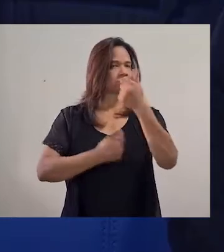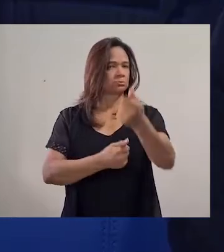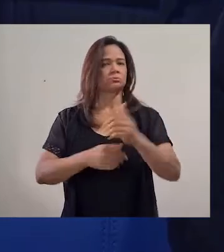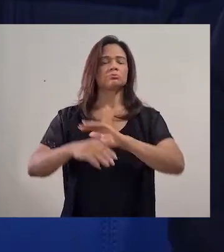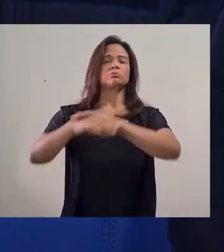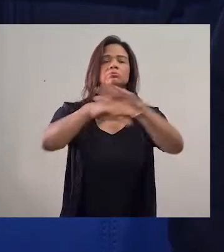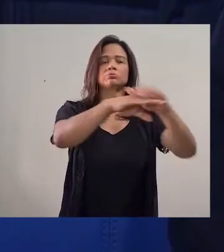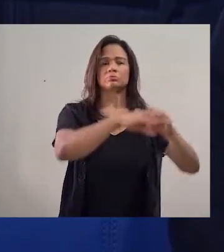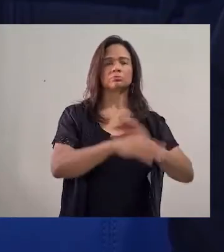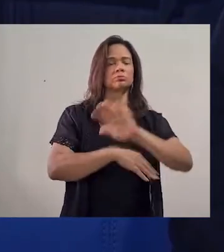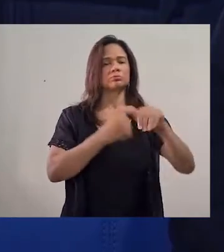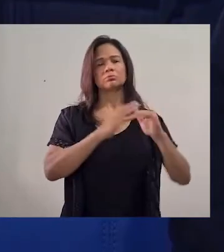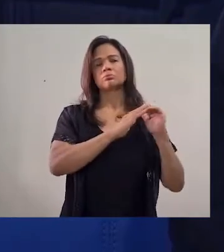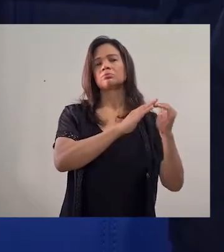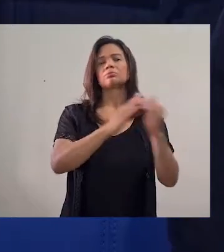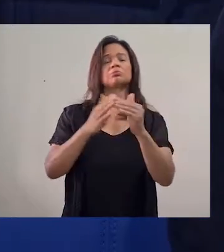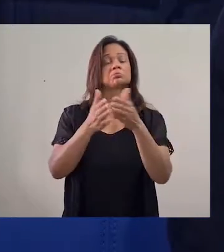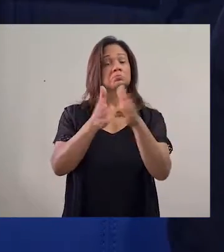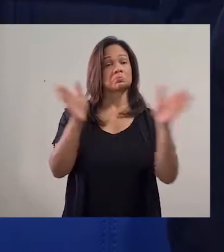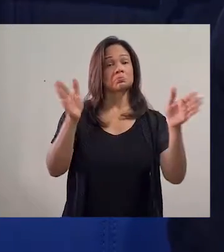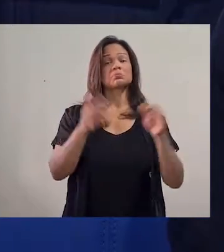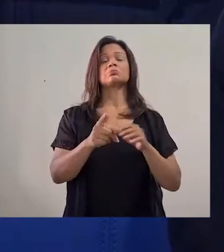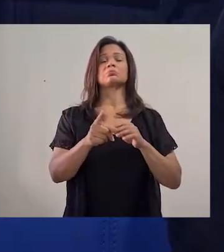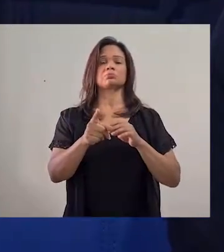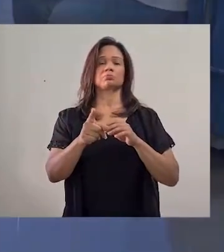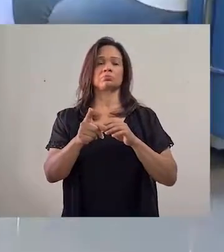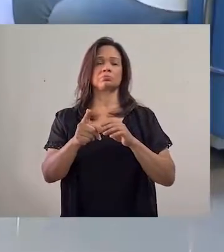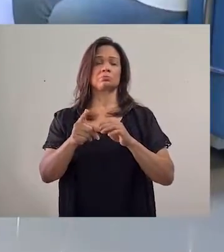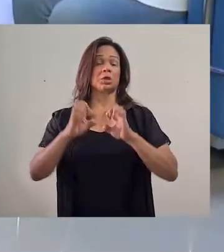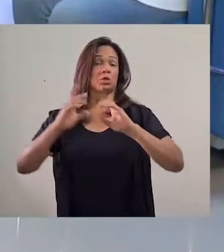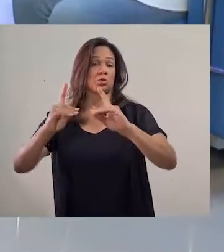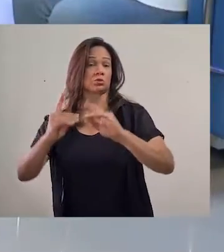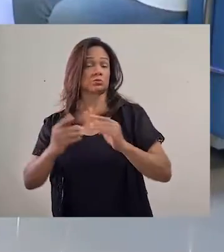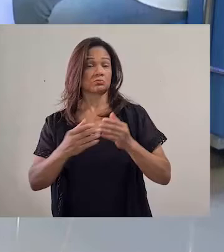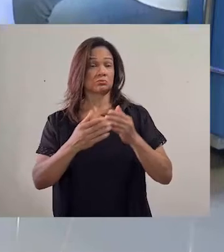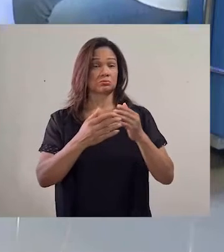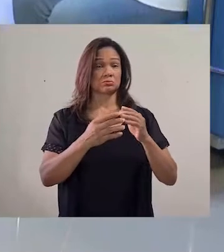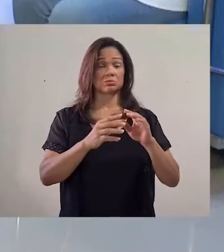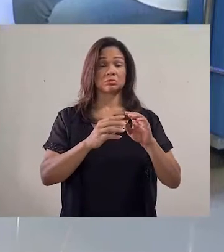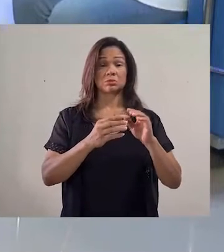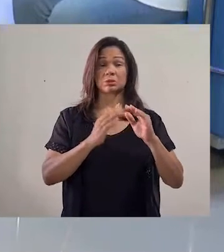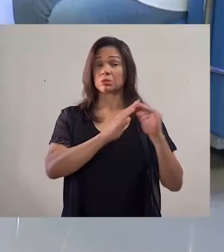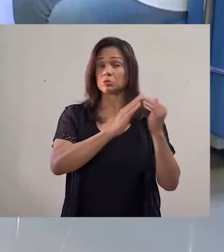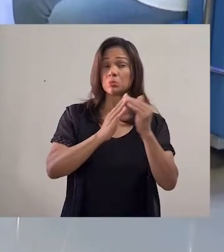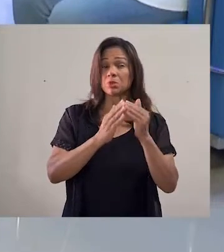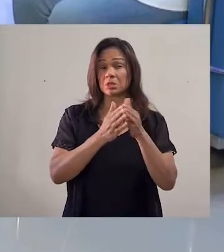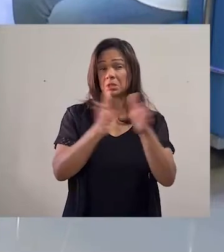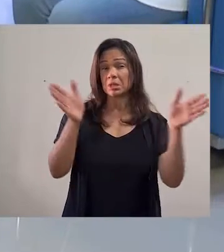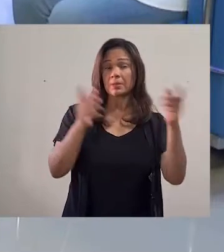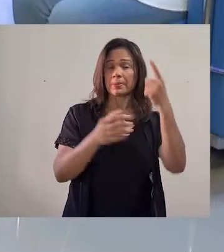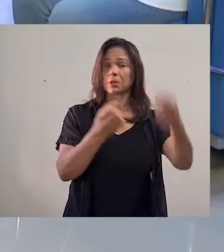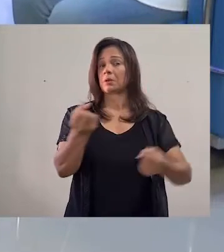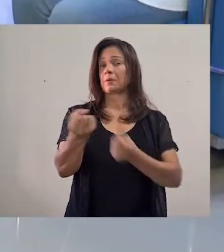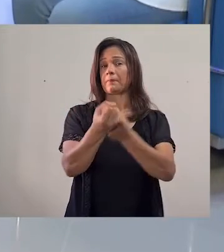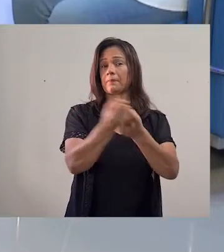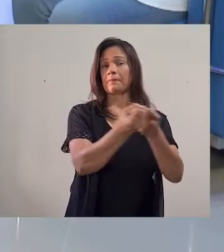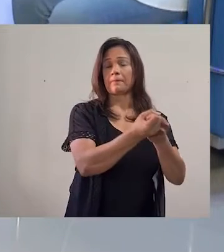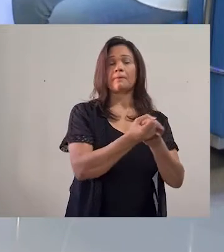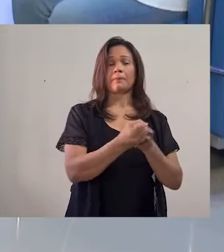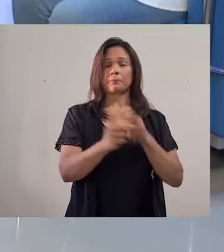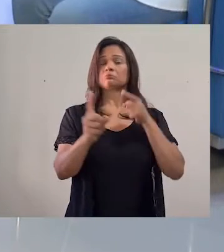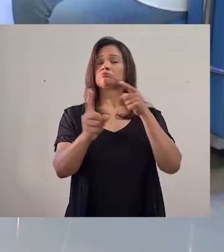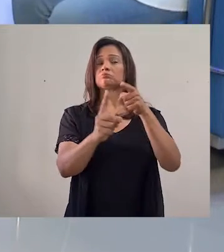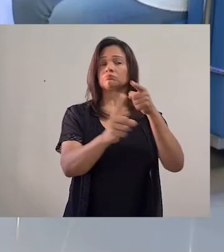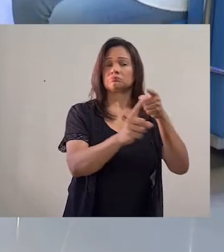interés de convocar a toda la comunidad en sentido general, no solo a la comunidad educativa, sino a la comunidad en sentido general para que nos